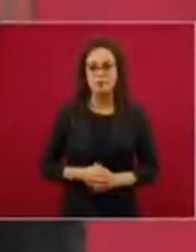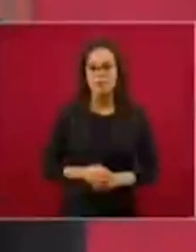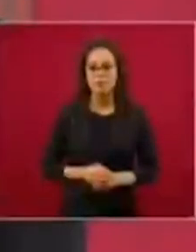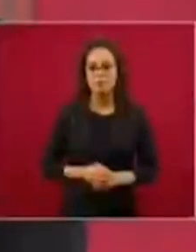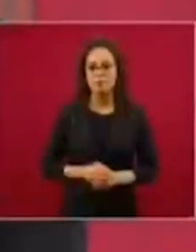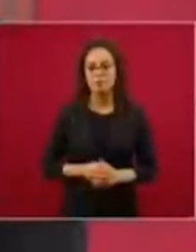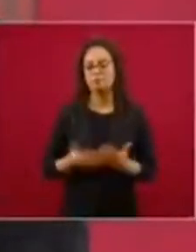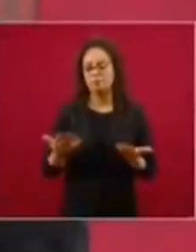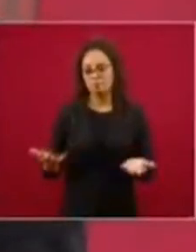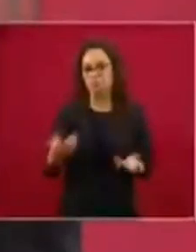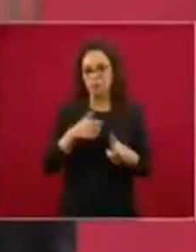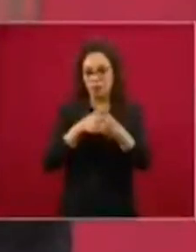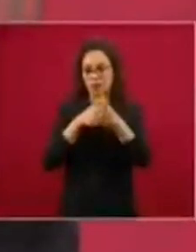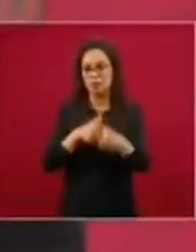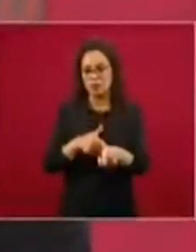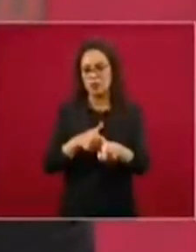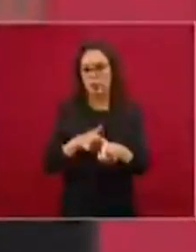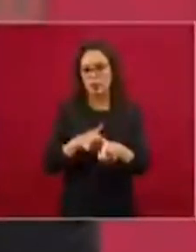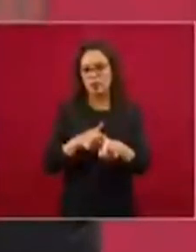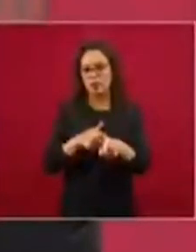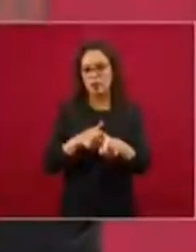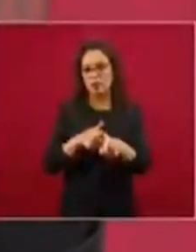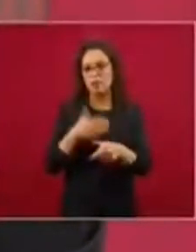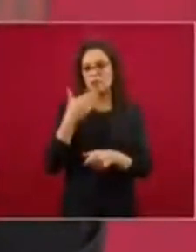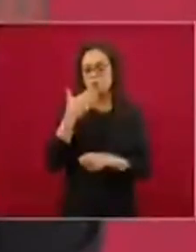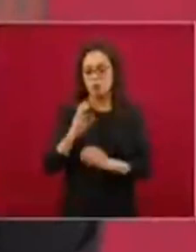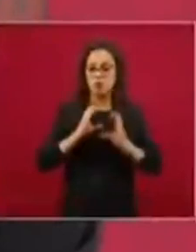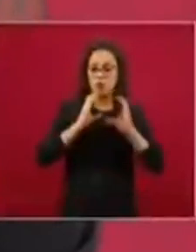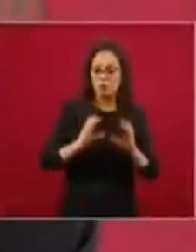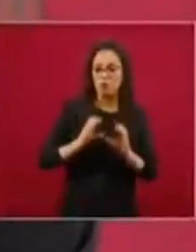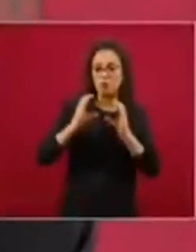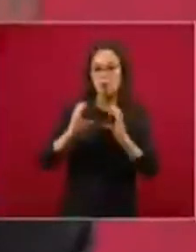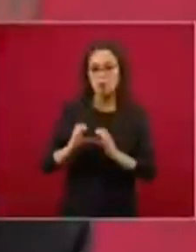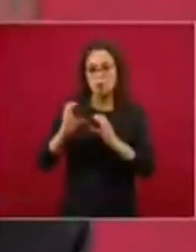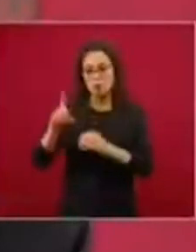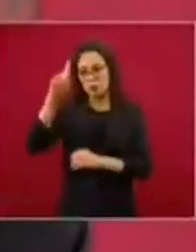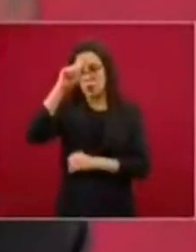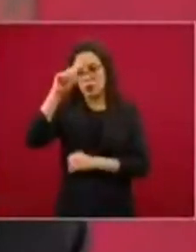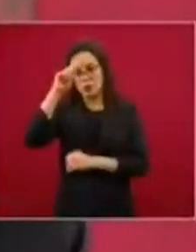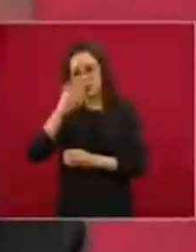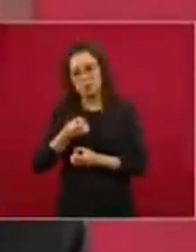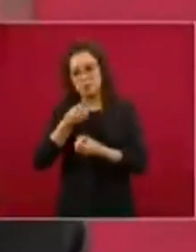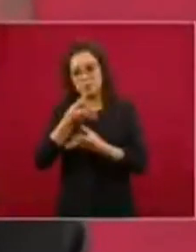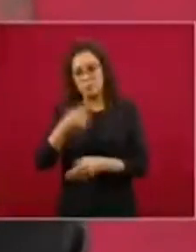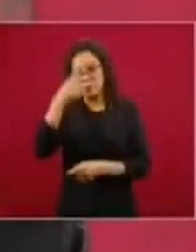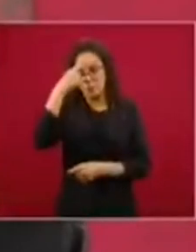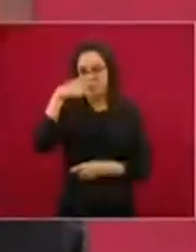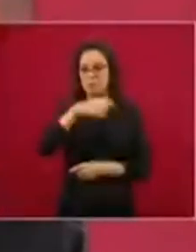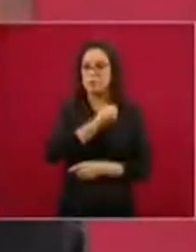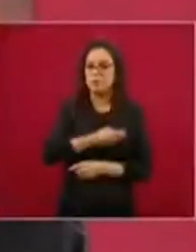atentos a las recomendaciones, cumpliendo todas las recomendaciones.